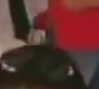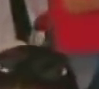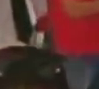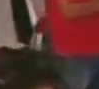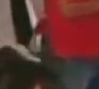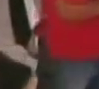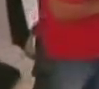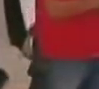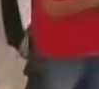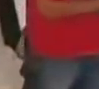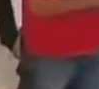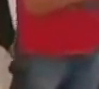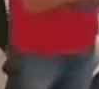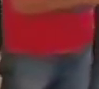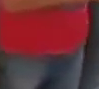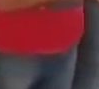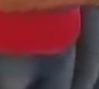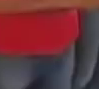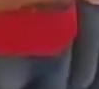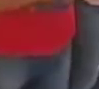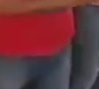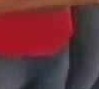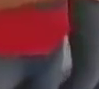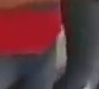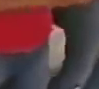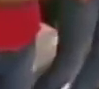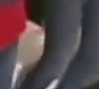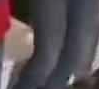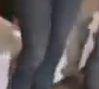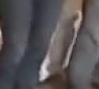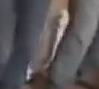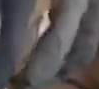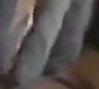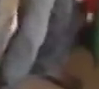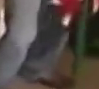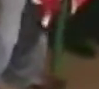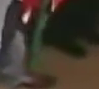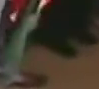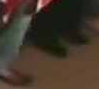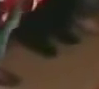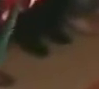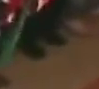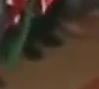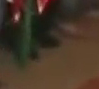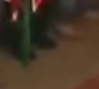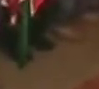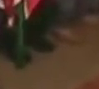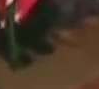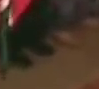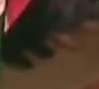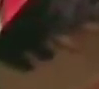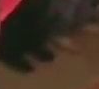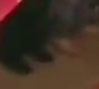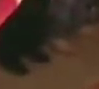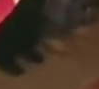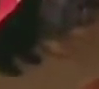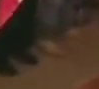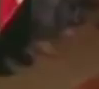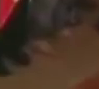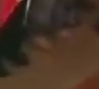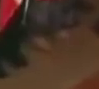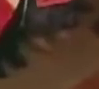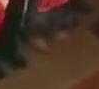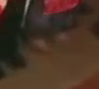el fego que no existía el lago querías cruzar te podías embarcar en un Fer noche y día